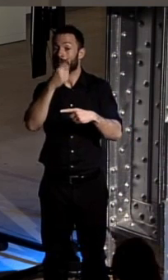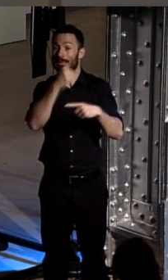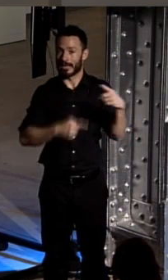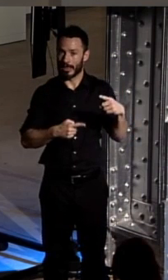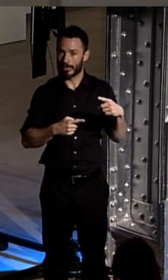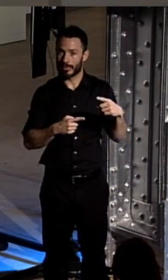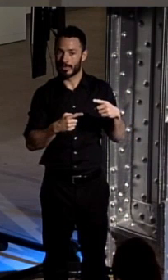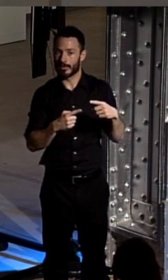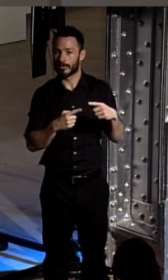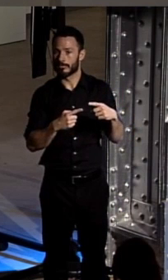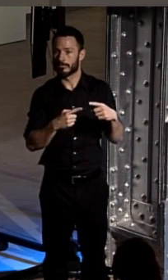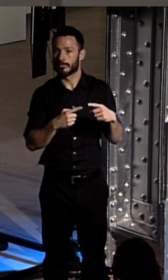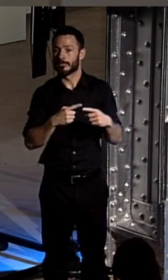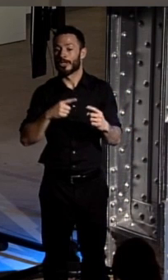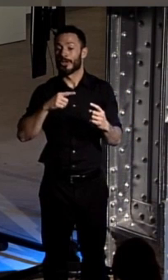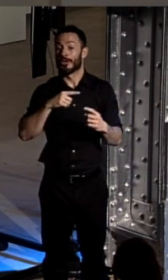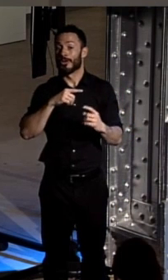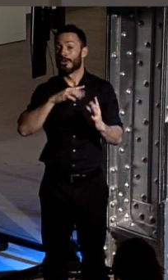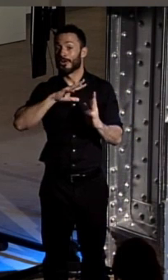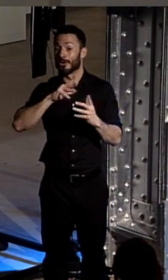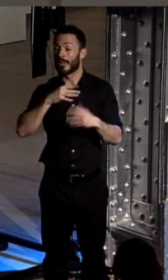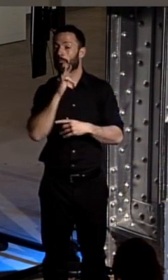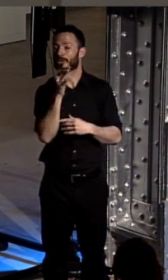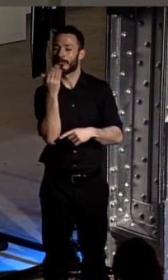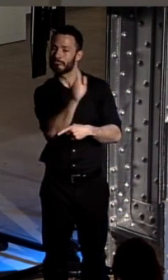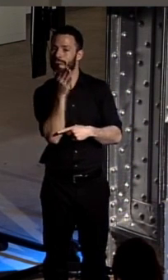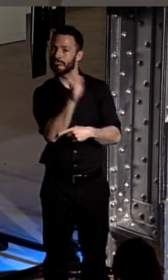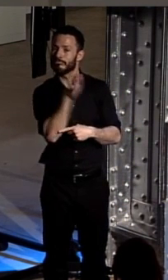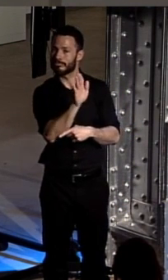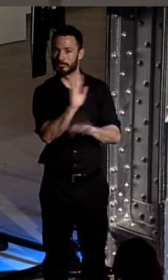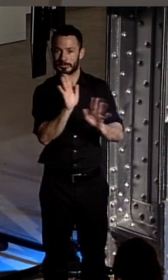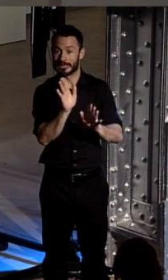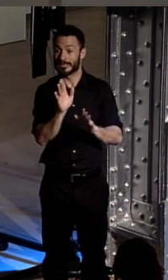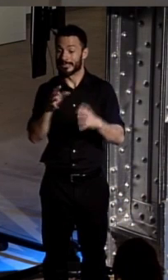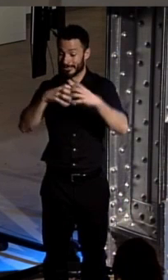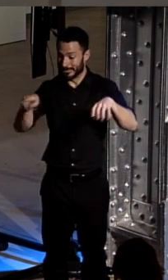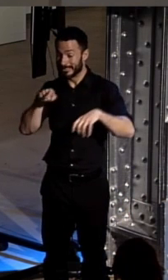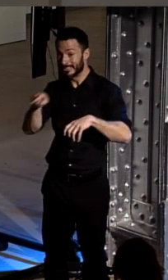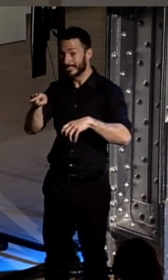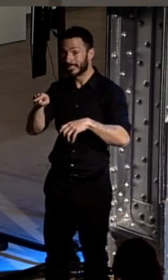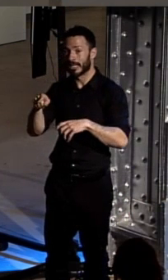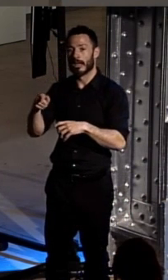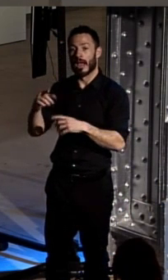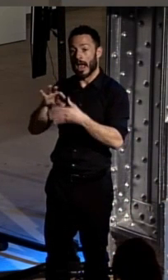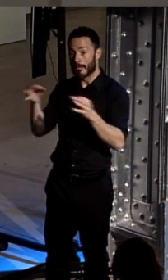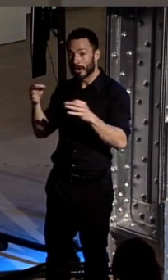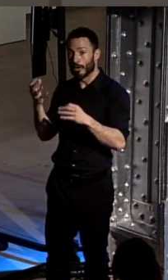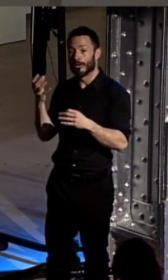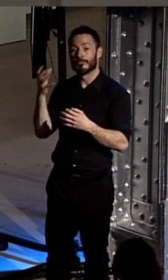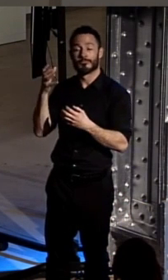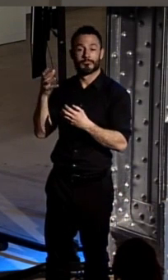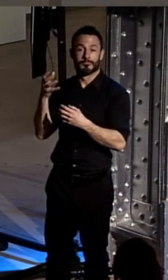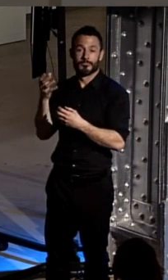decidieron mostrarles solamente los posts de sus amigos que eran positivos y para la otra mitad les mostraron los posts de sus amigos que eran negativos